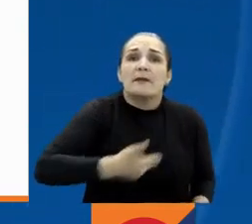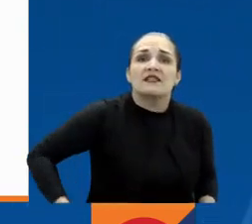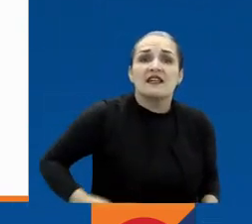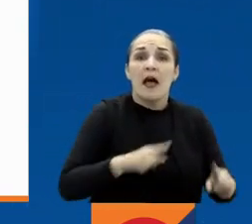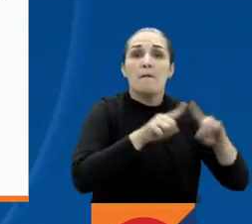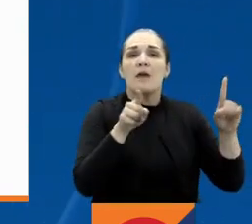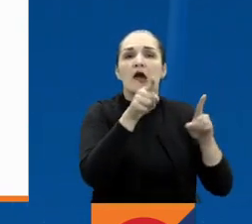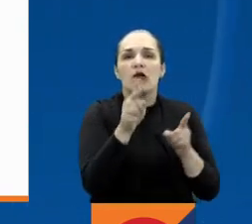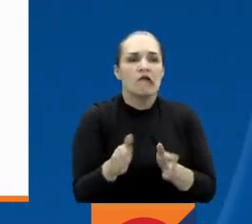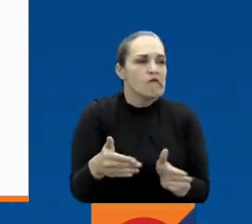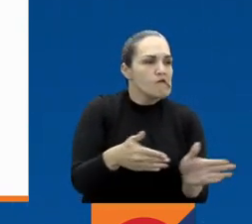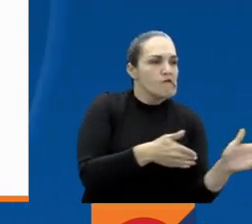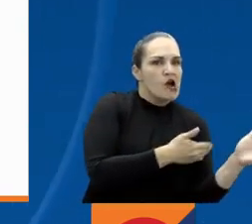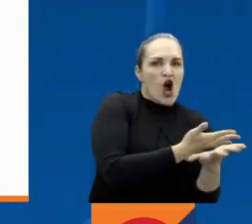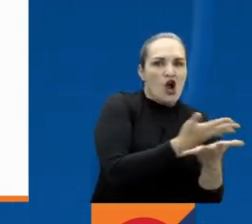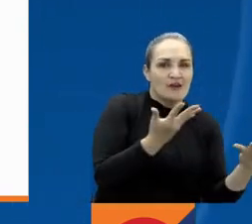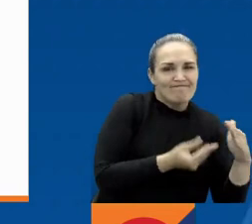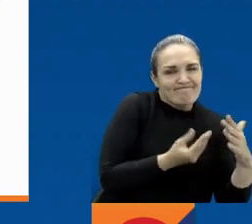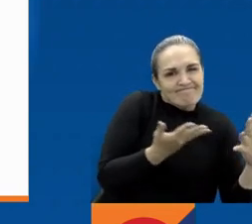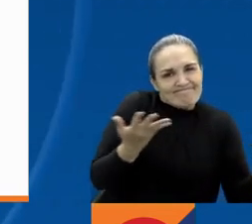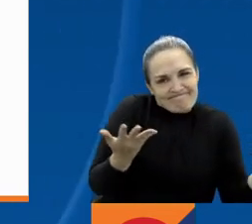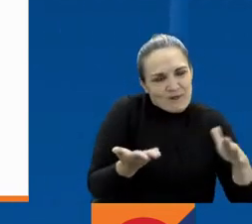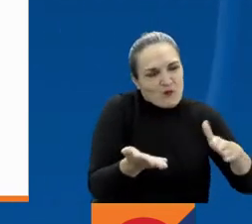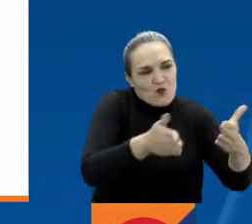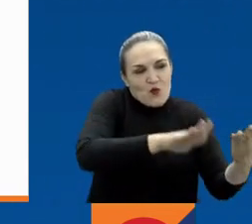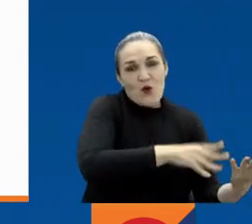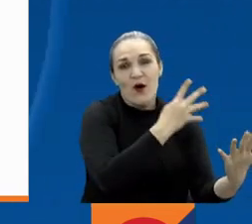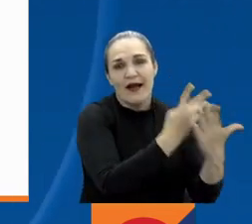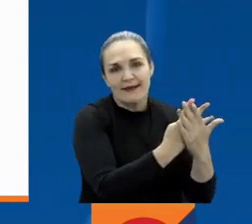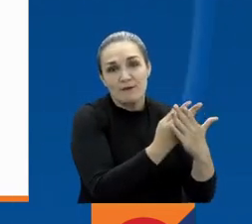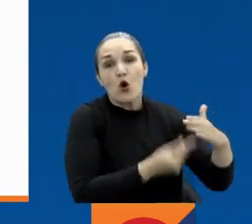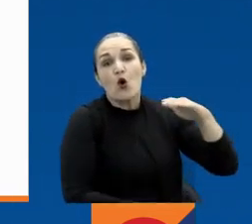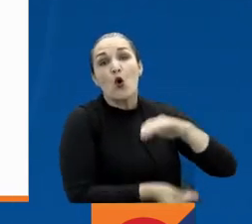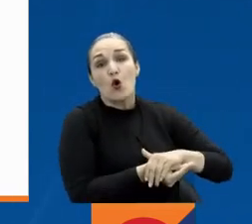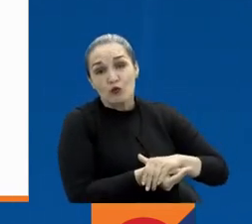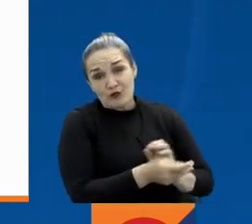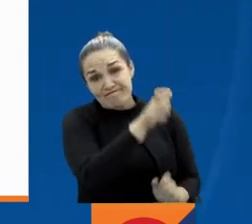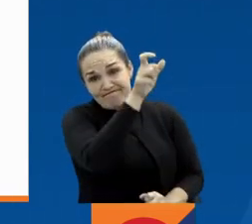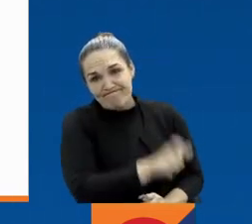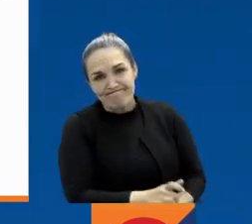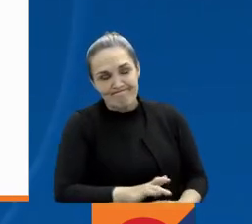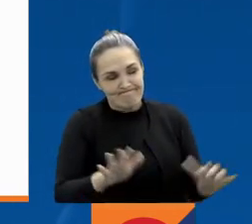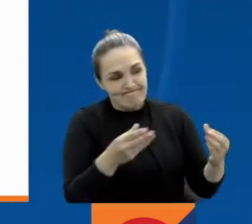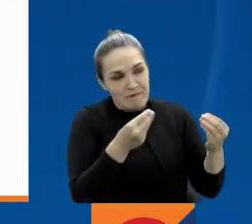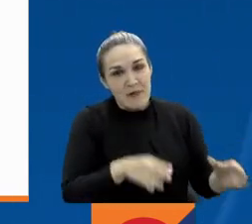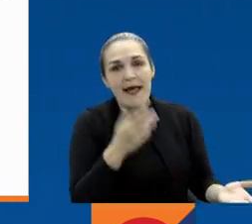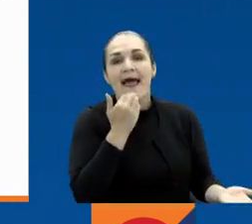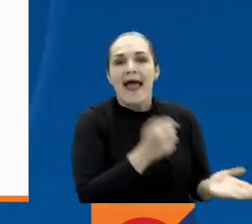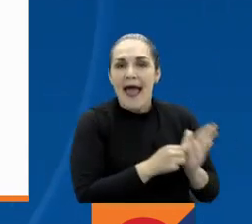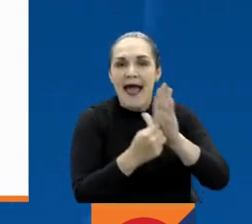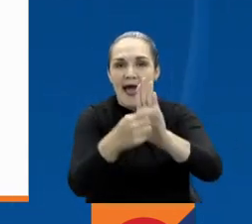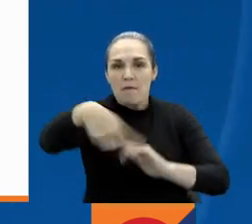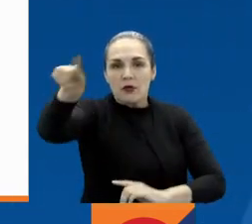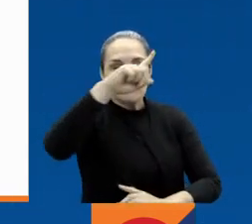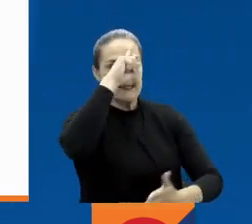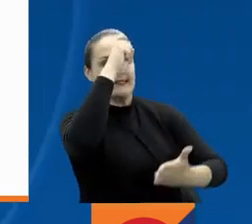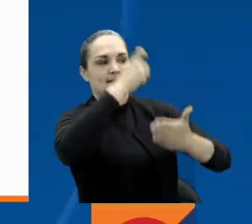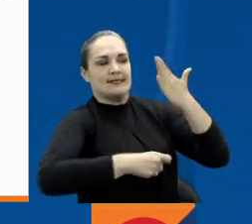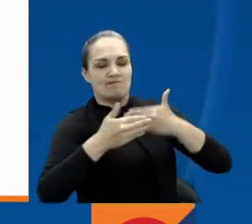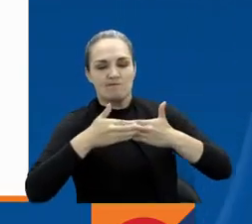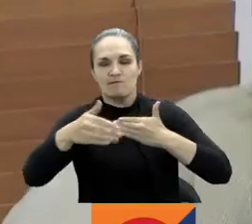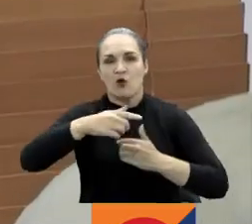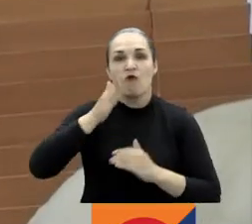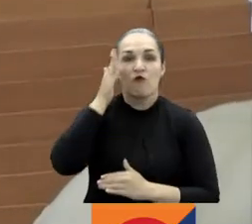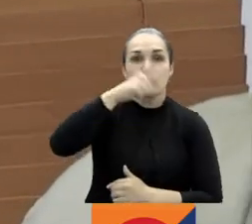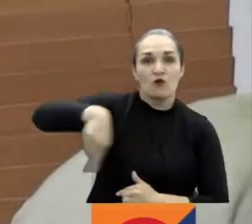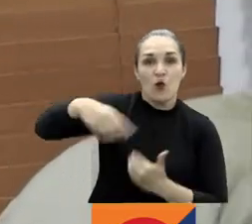desprestigio a la cárcel y a la tumba de los pocos corruptos Que pagó condena en Colombia que sirva de ejemplo y escarnio a las nuevas